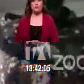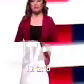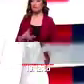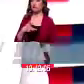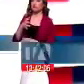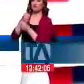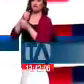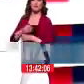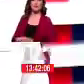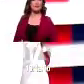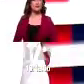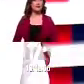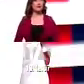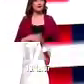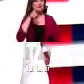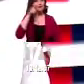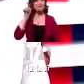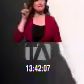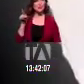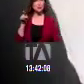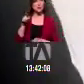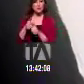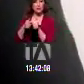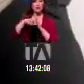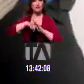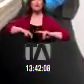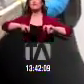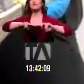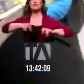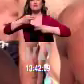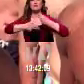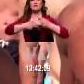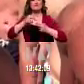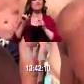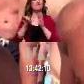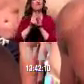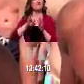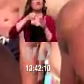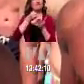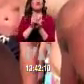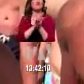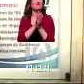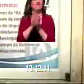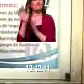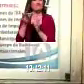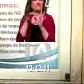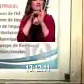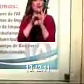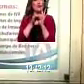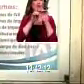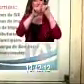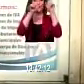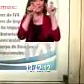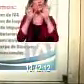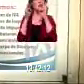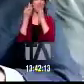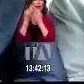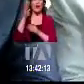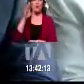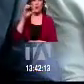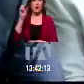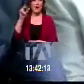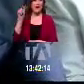Segurísimo. La fiscal Ivonne Proaño, quien sigue el caso por presunto lavado de activos, dice que el vínculo entre Salcedo, sus empresas y la familia